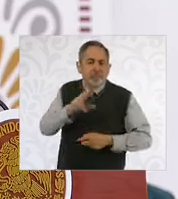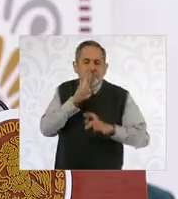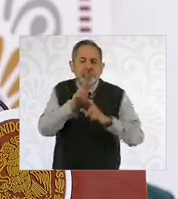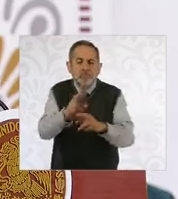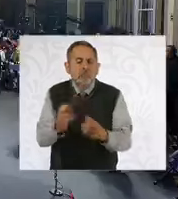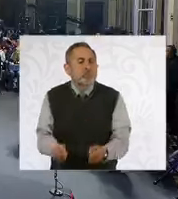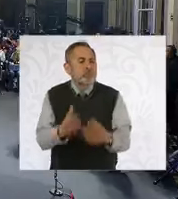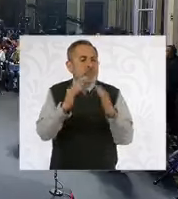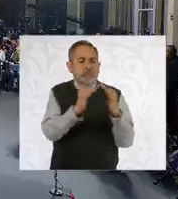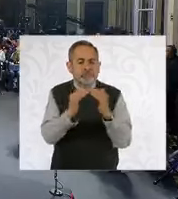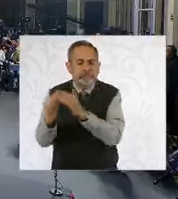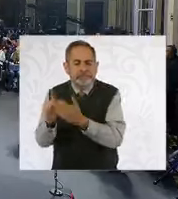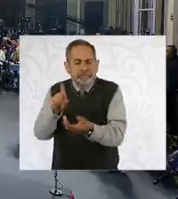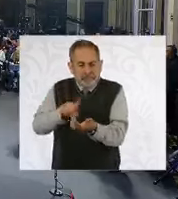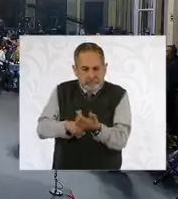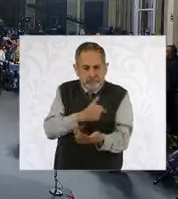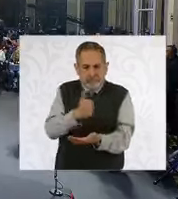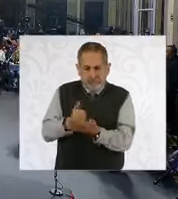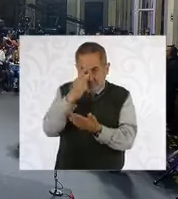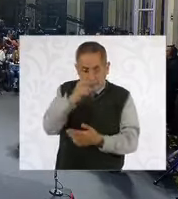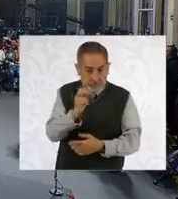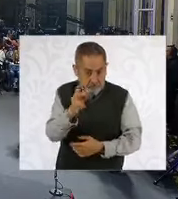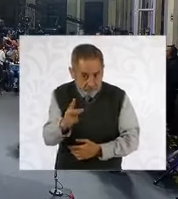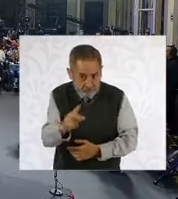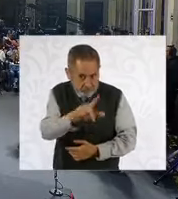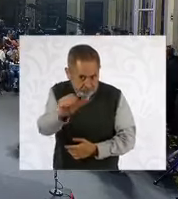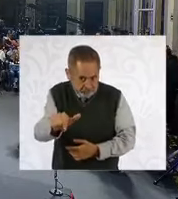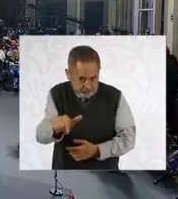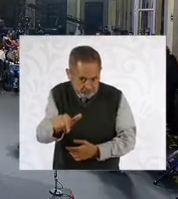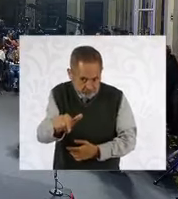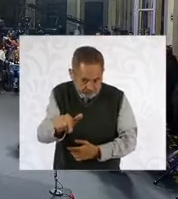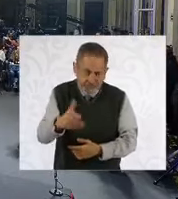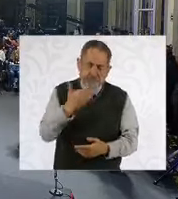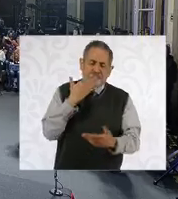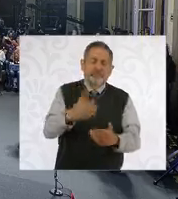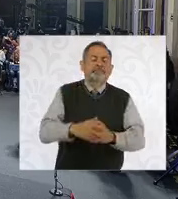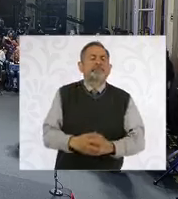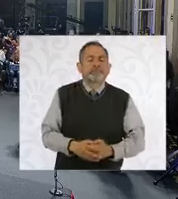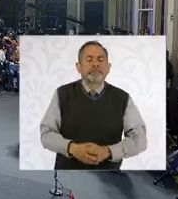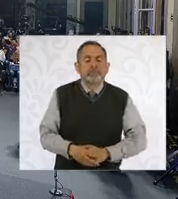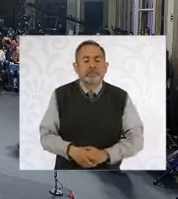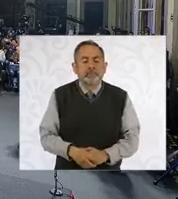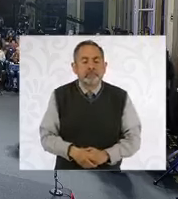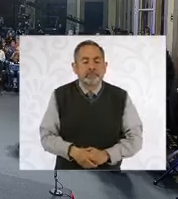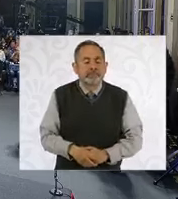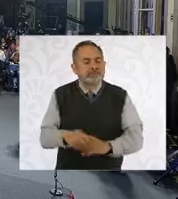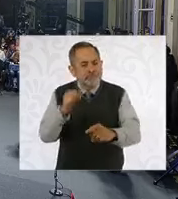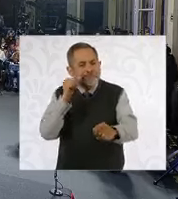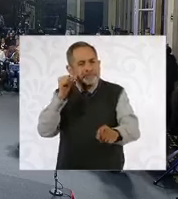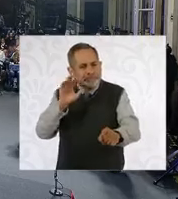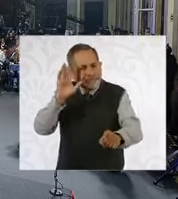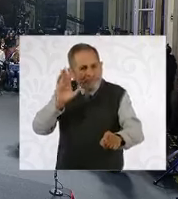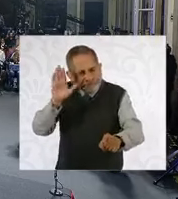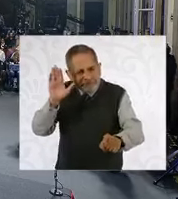de México, si les parece. Vamos por acá, acá. Desde ayer estás